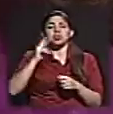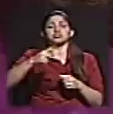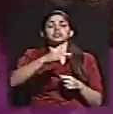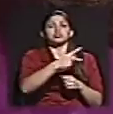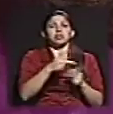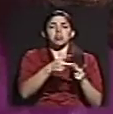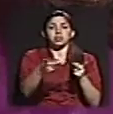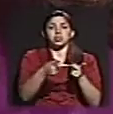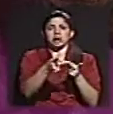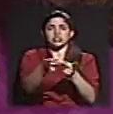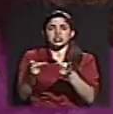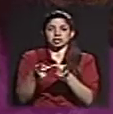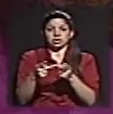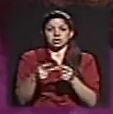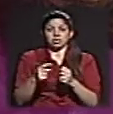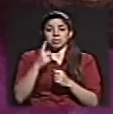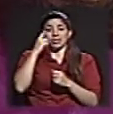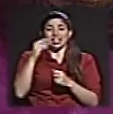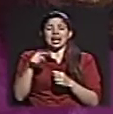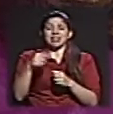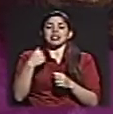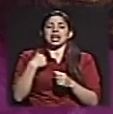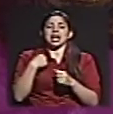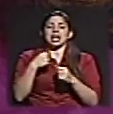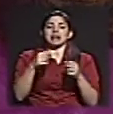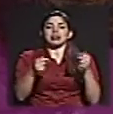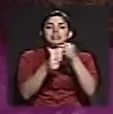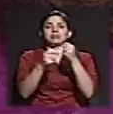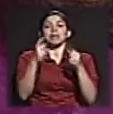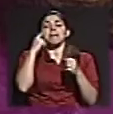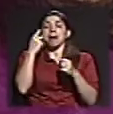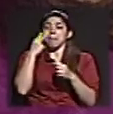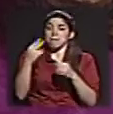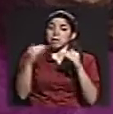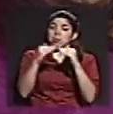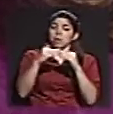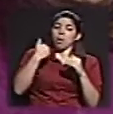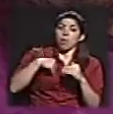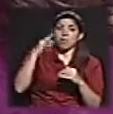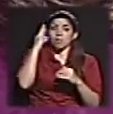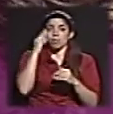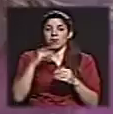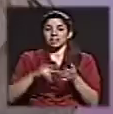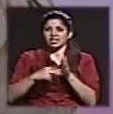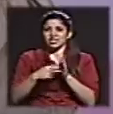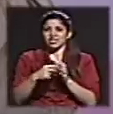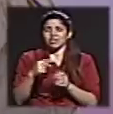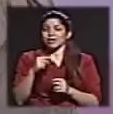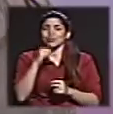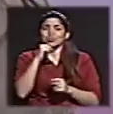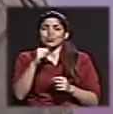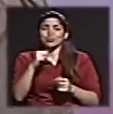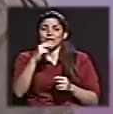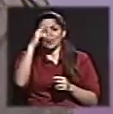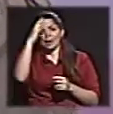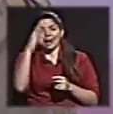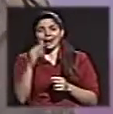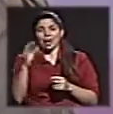aquello que digan, en el mejor de los casos, que están contando con la paridad de género. No porque van a tomar criterio en absoluto